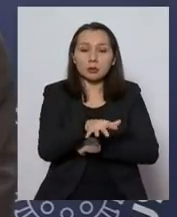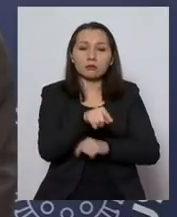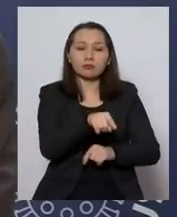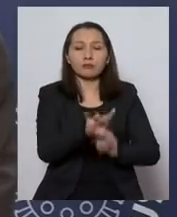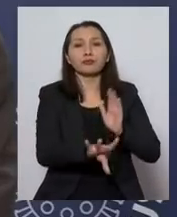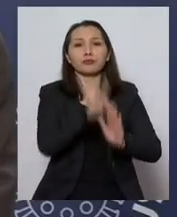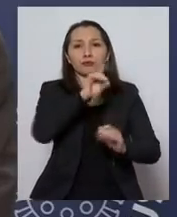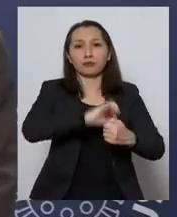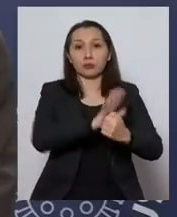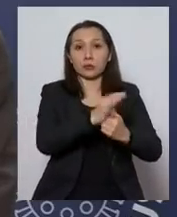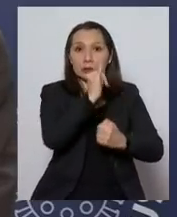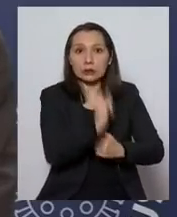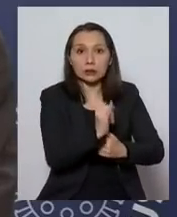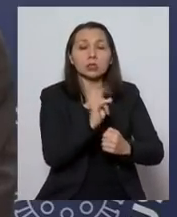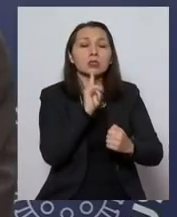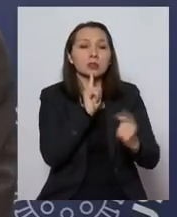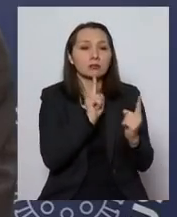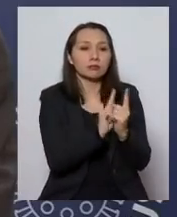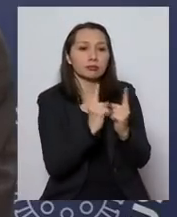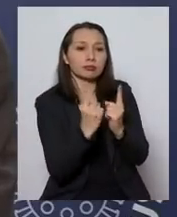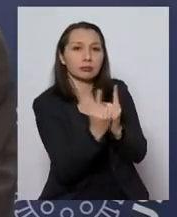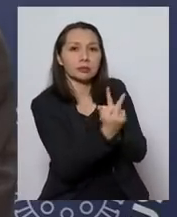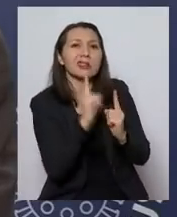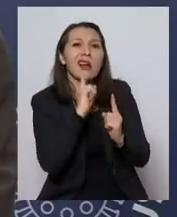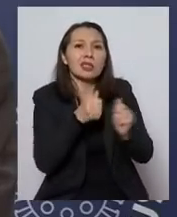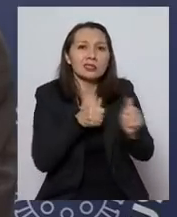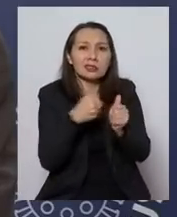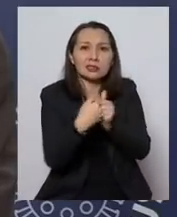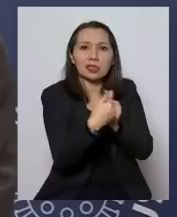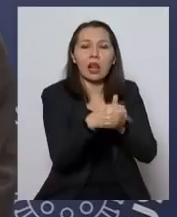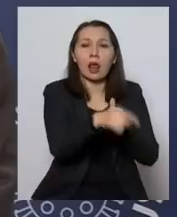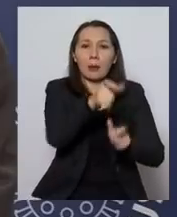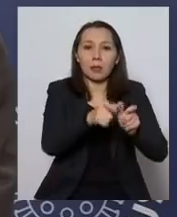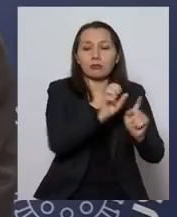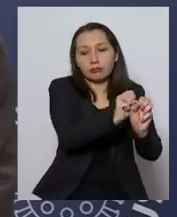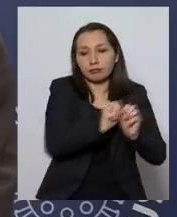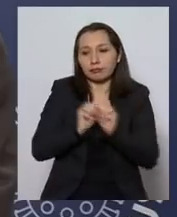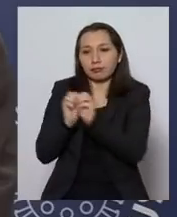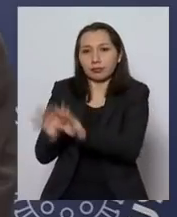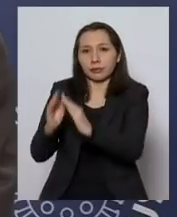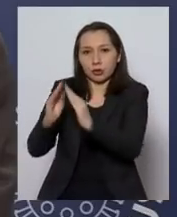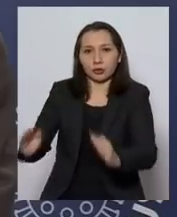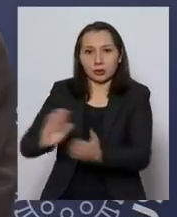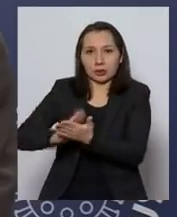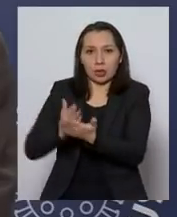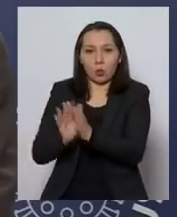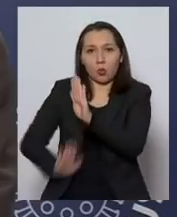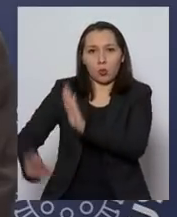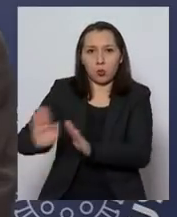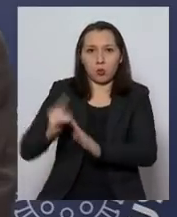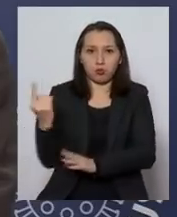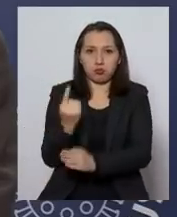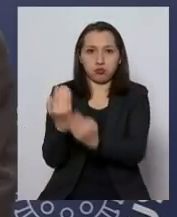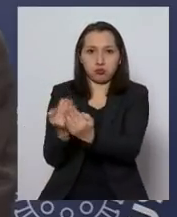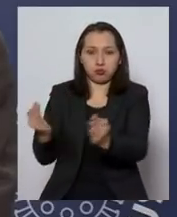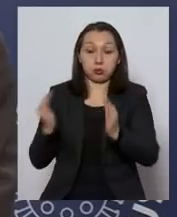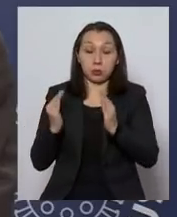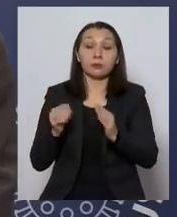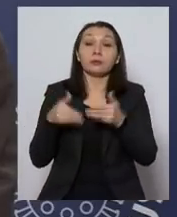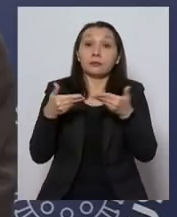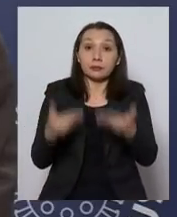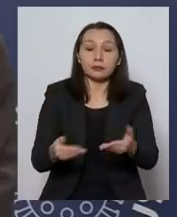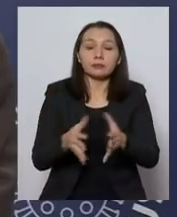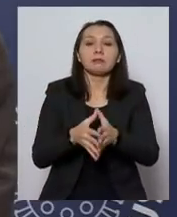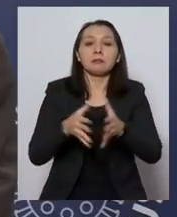caso comprobado y a sus contactos estrechos. Y, de hecho, estamos